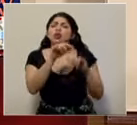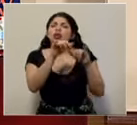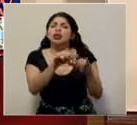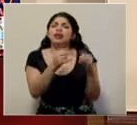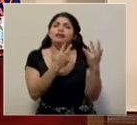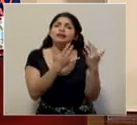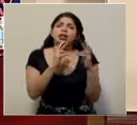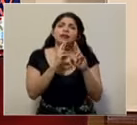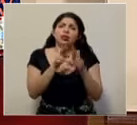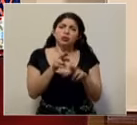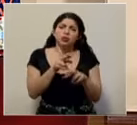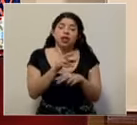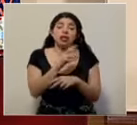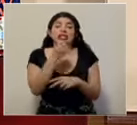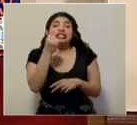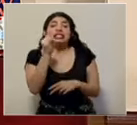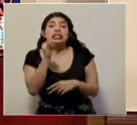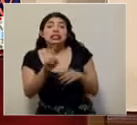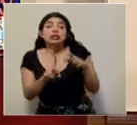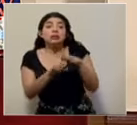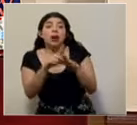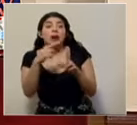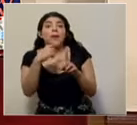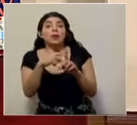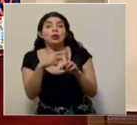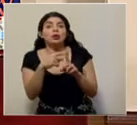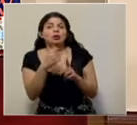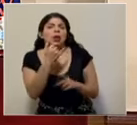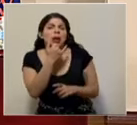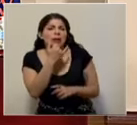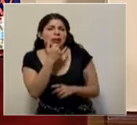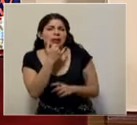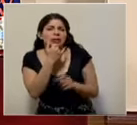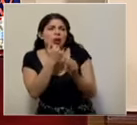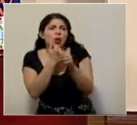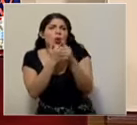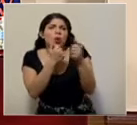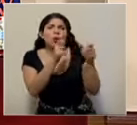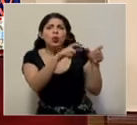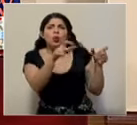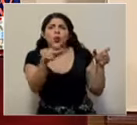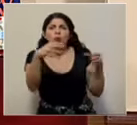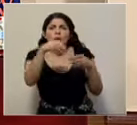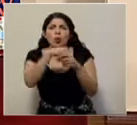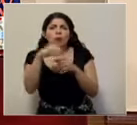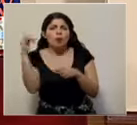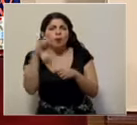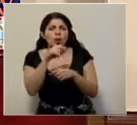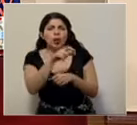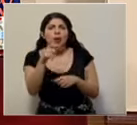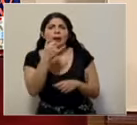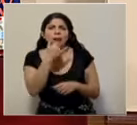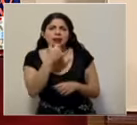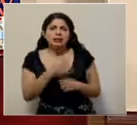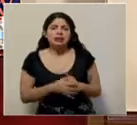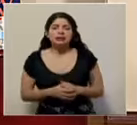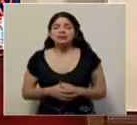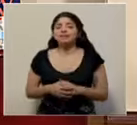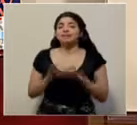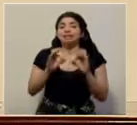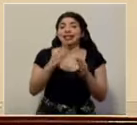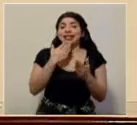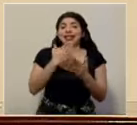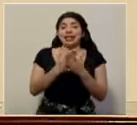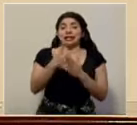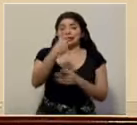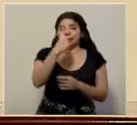Y en dado caso que alguno diera positivo, ¿qué pasaría con el resto de pasajeros del vuelo? Muy bien, gracias